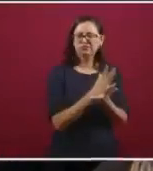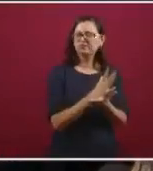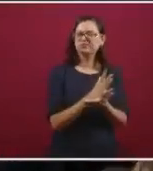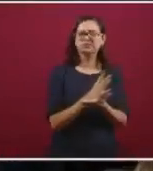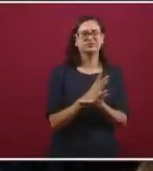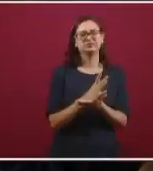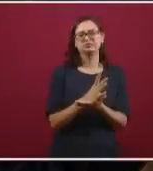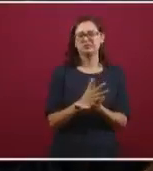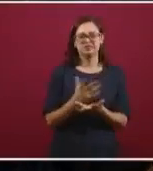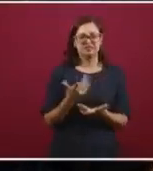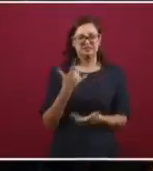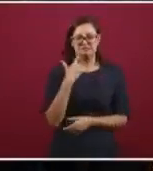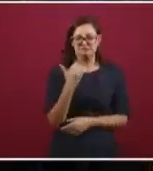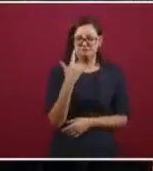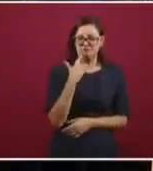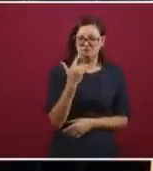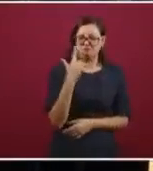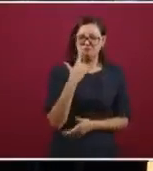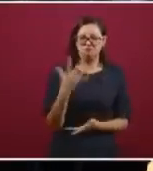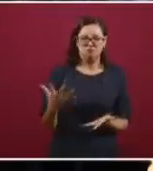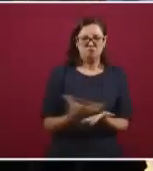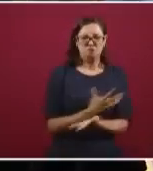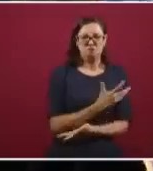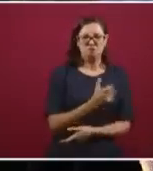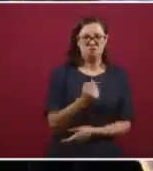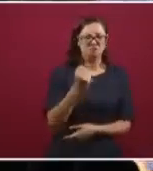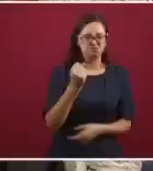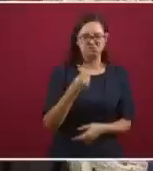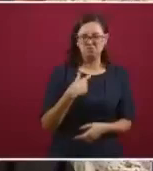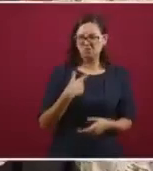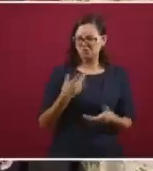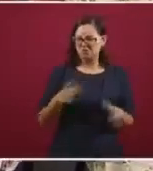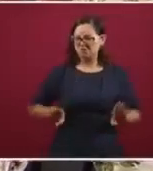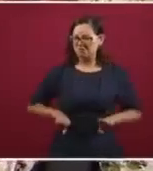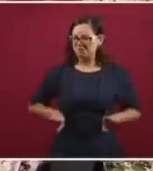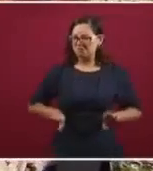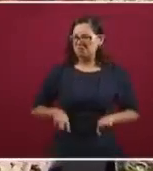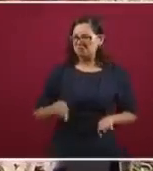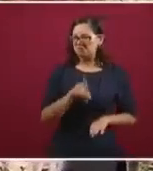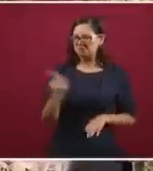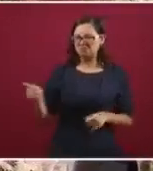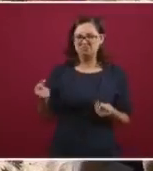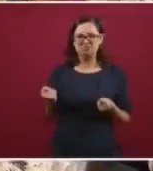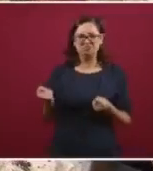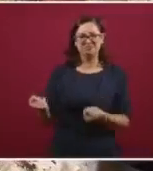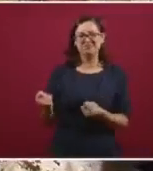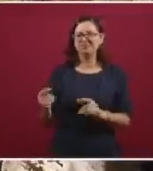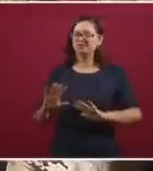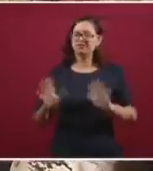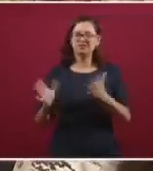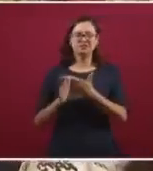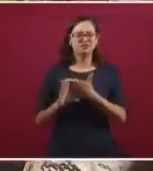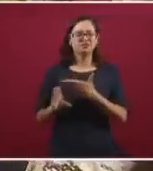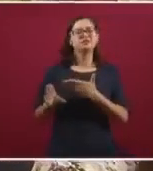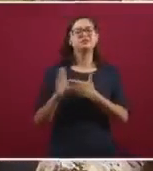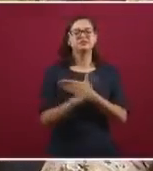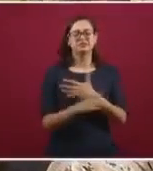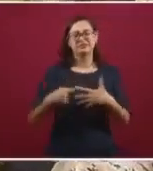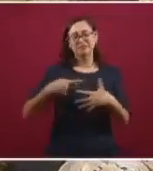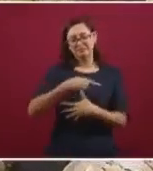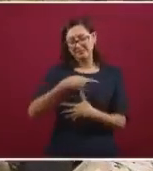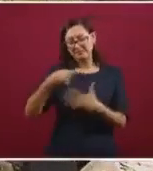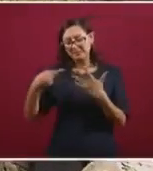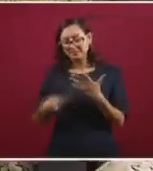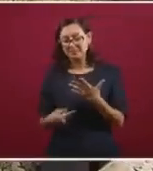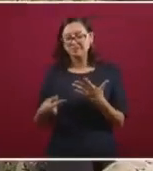el triunfar a toda costa, sin escrúpulos morales de ninguna índole. Entonces, todo esto nos tiene que